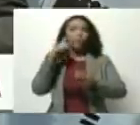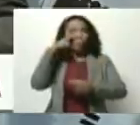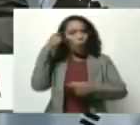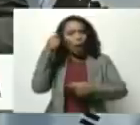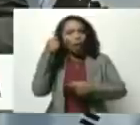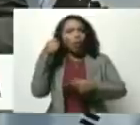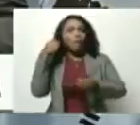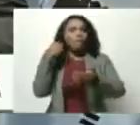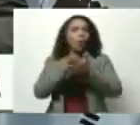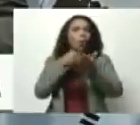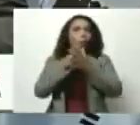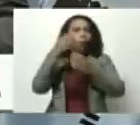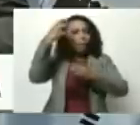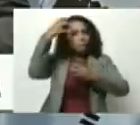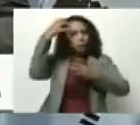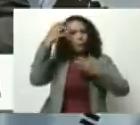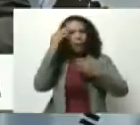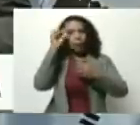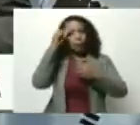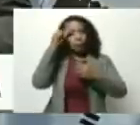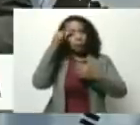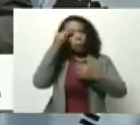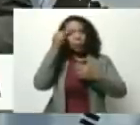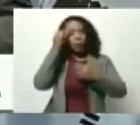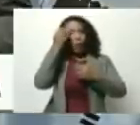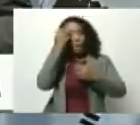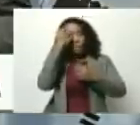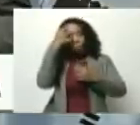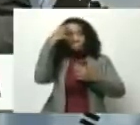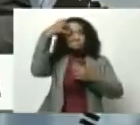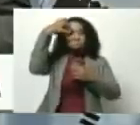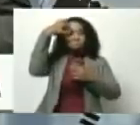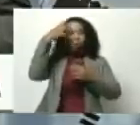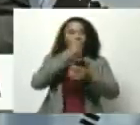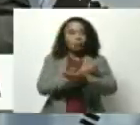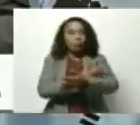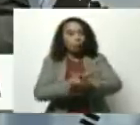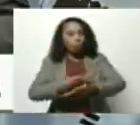y endematosa en párpado superior izquierdo y hemorragia